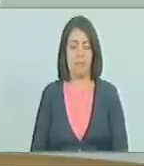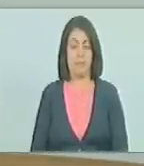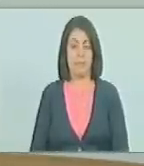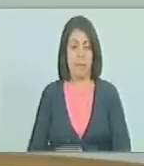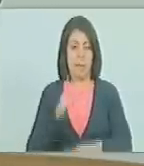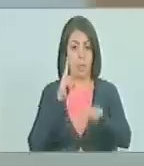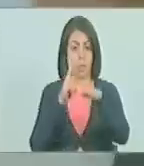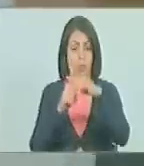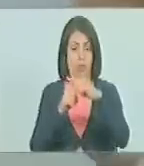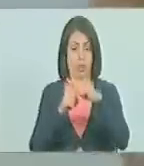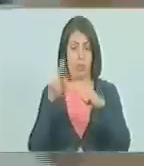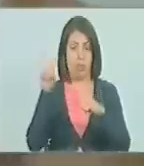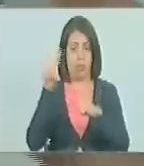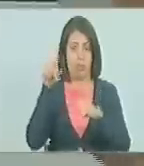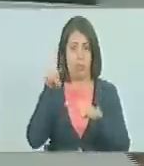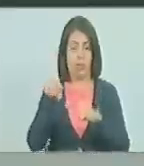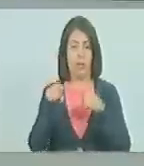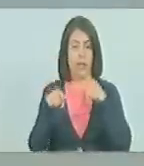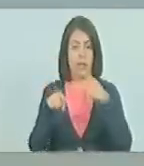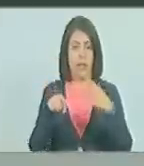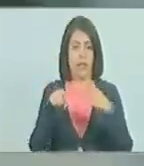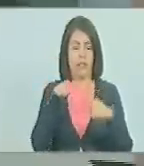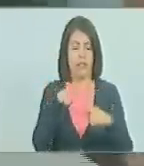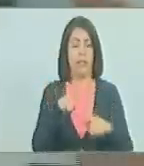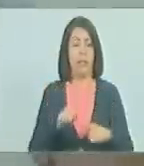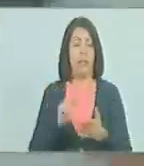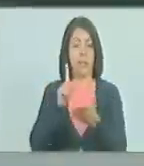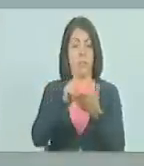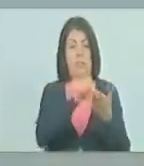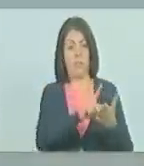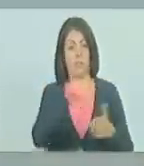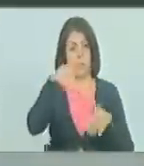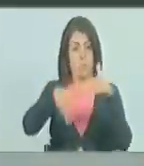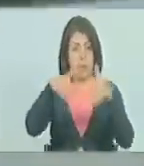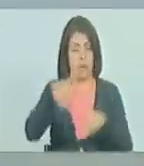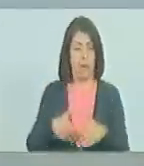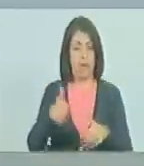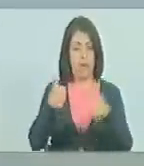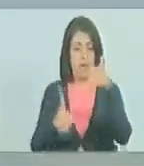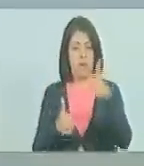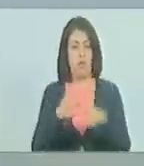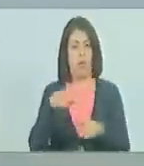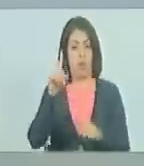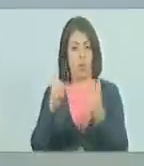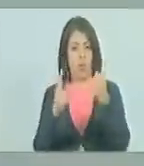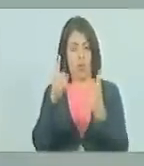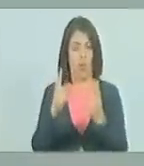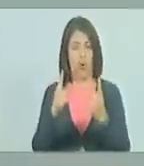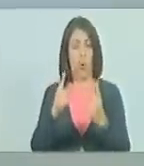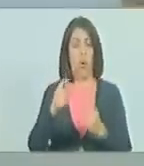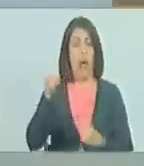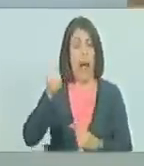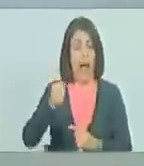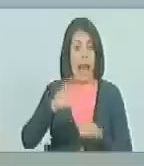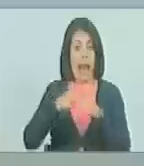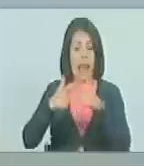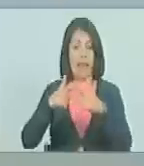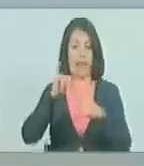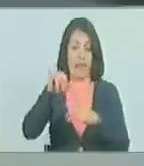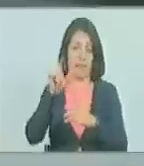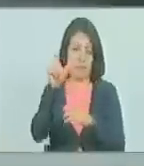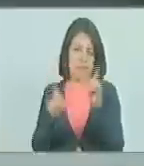Positiva para los venezolanos, este César Pérez Viva, este, si no es precandidato, es casi precandidato o es uno de los alabolas de uno de los precandidatos.